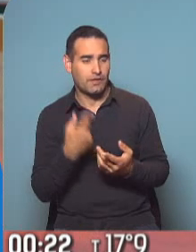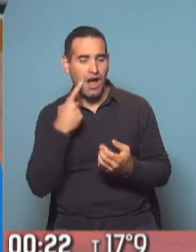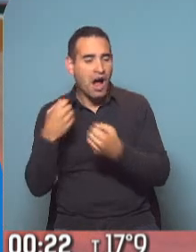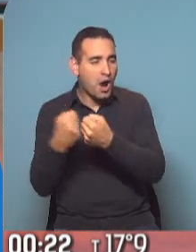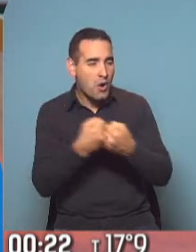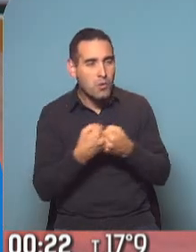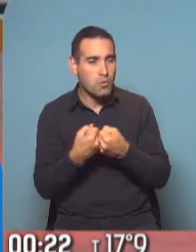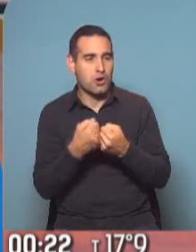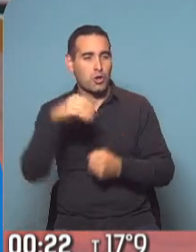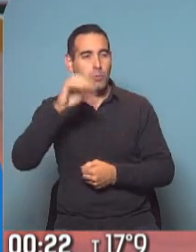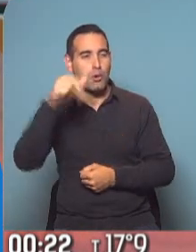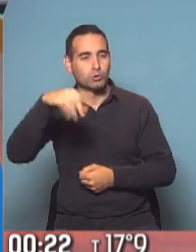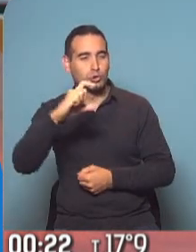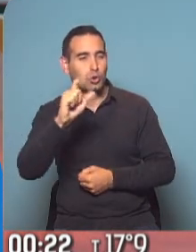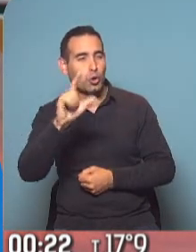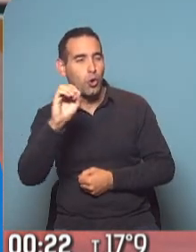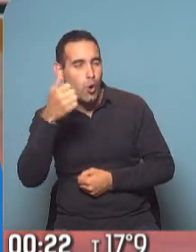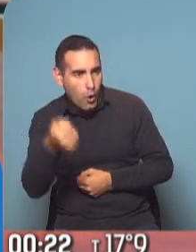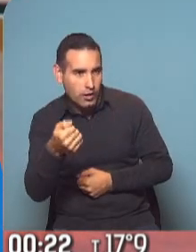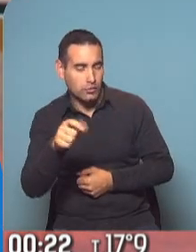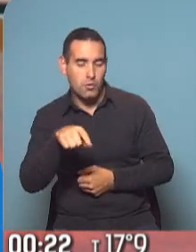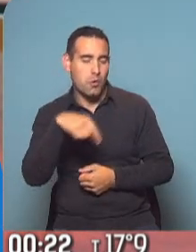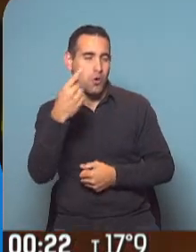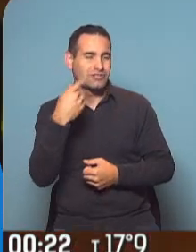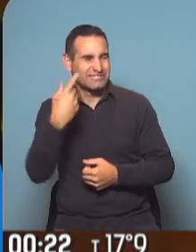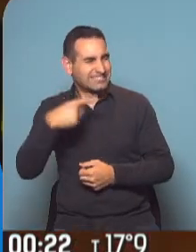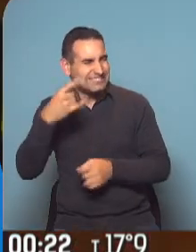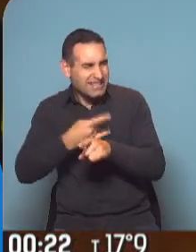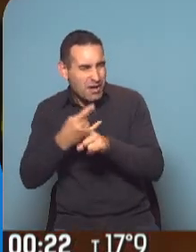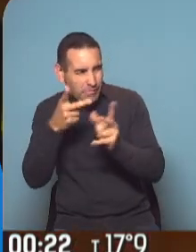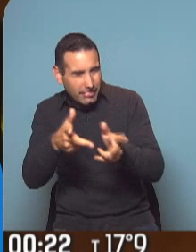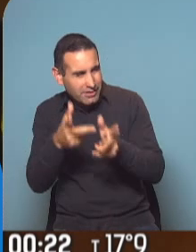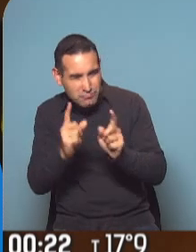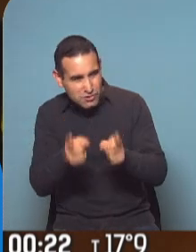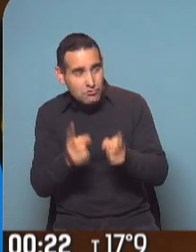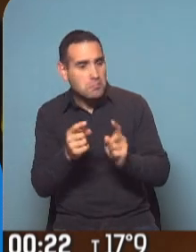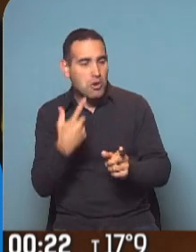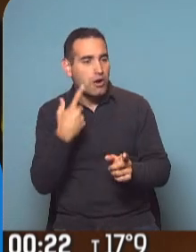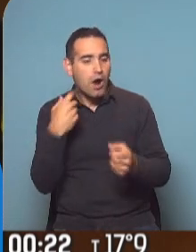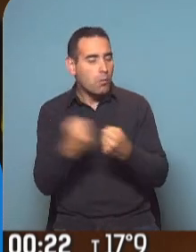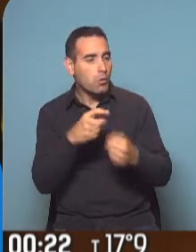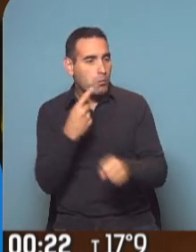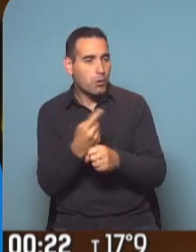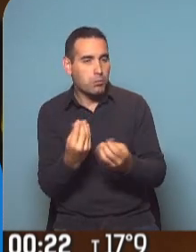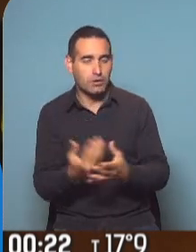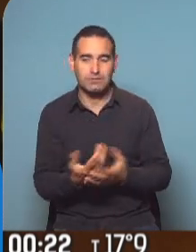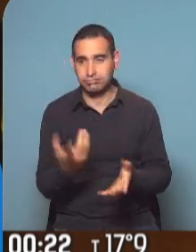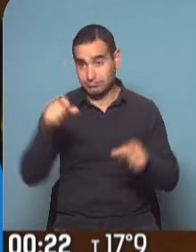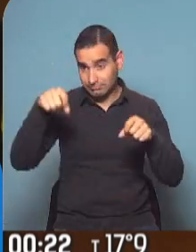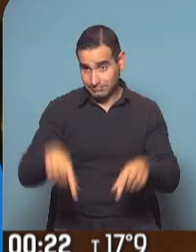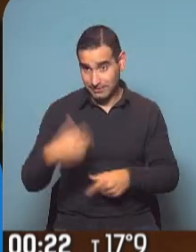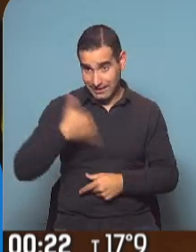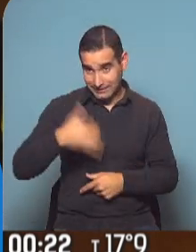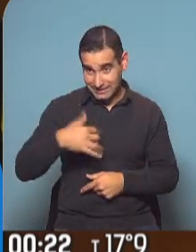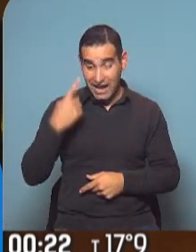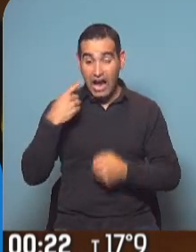acuerdo de la Moncloa o ese tipo de cosas que siempre citamos, pero que nunca logramos hacer? Bueno, en este país los